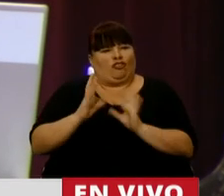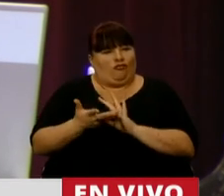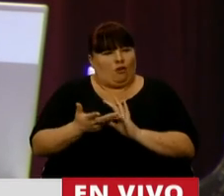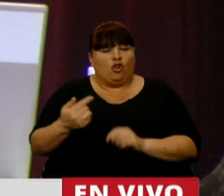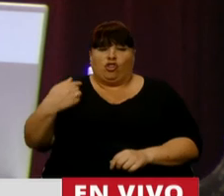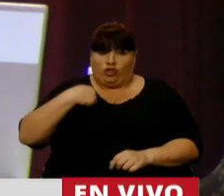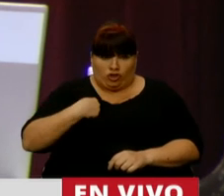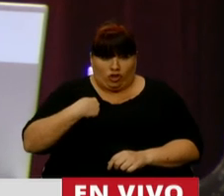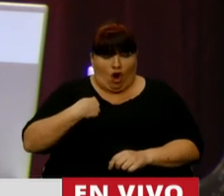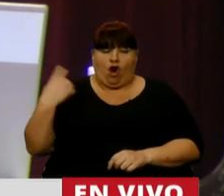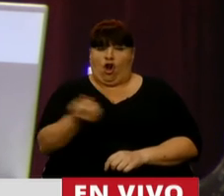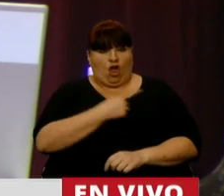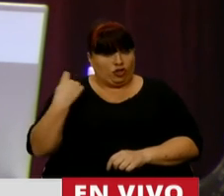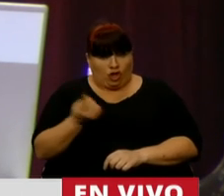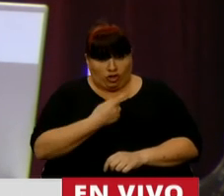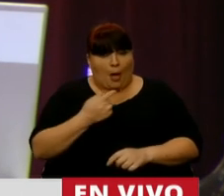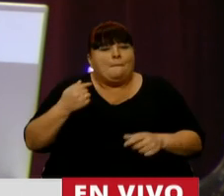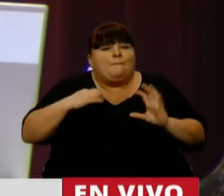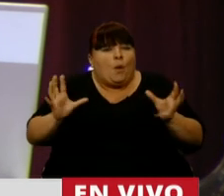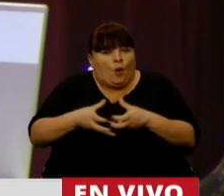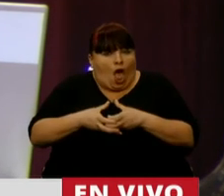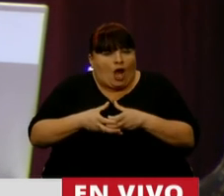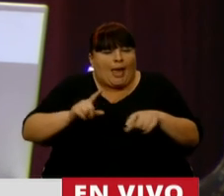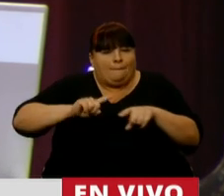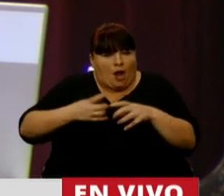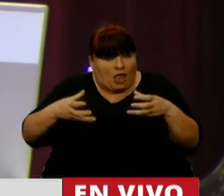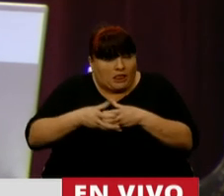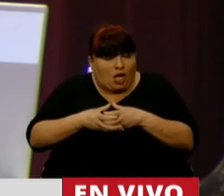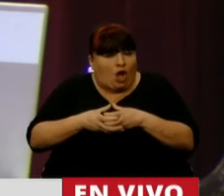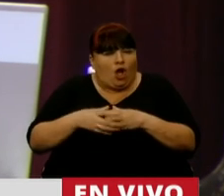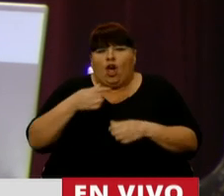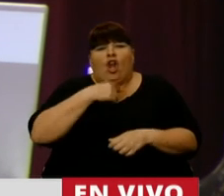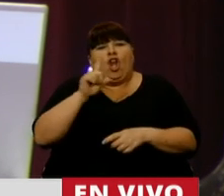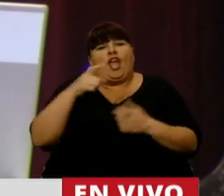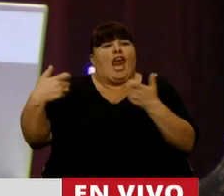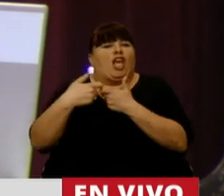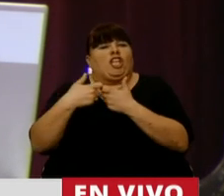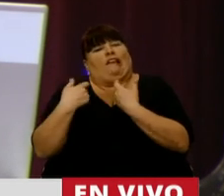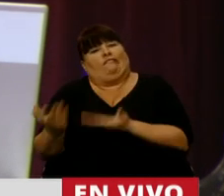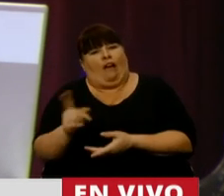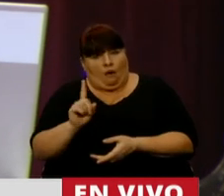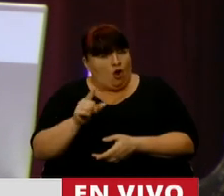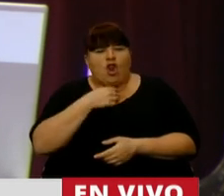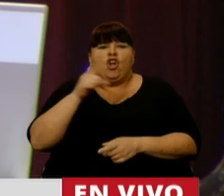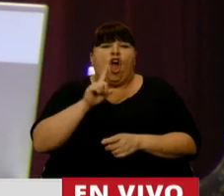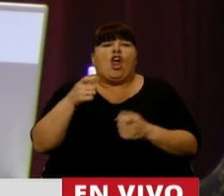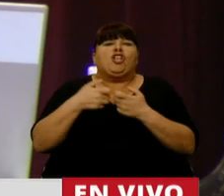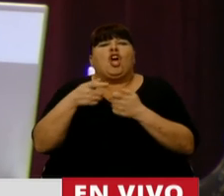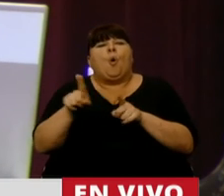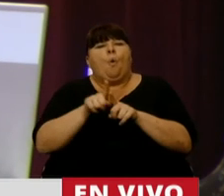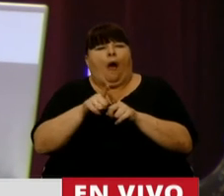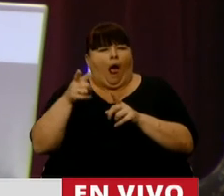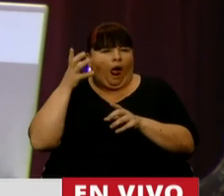yo, nosotros, mi bloque, el interbloque, no queremos ser cómplices. No queremos ser cómplices de